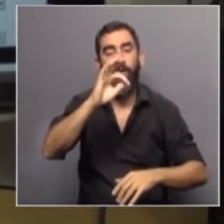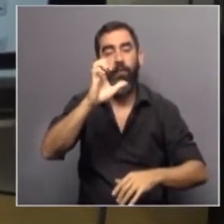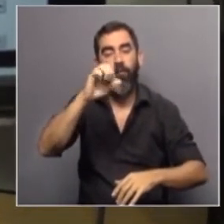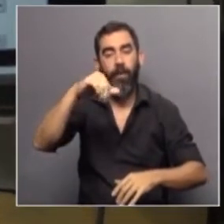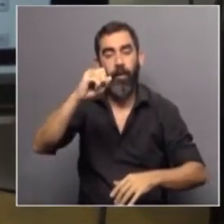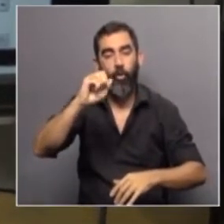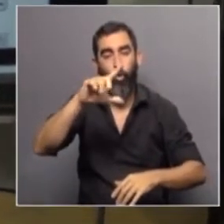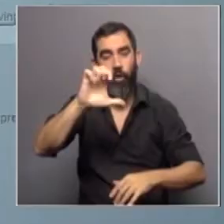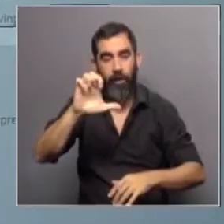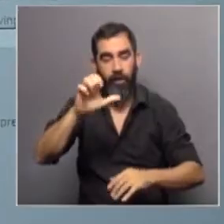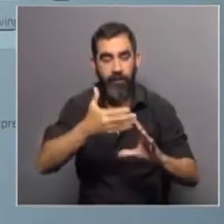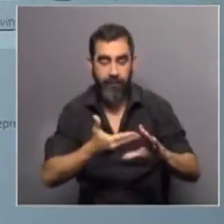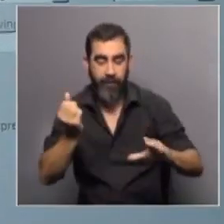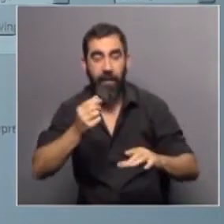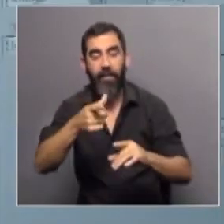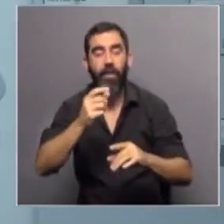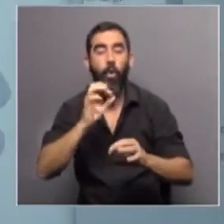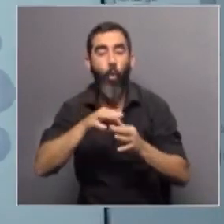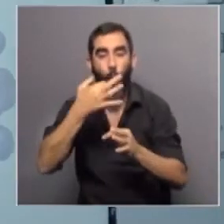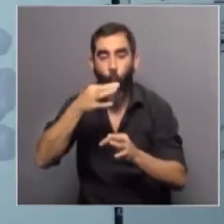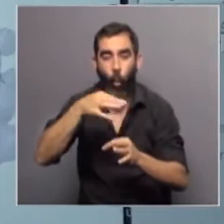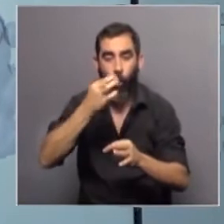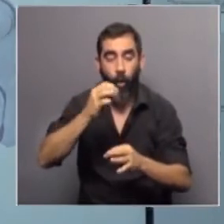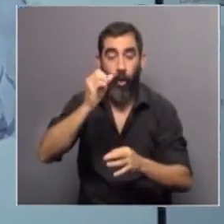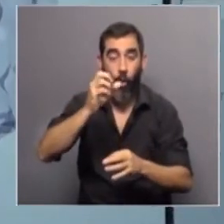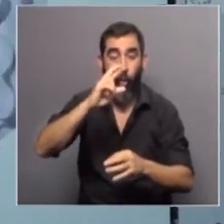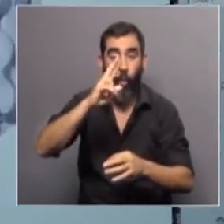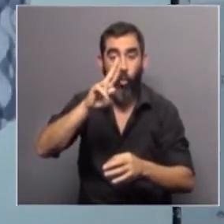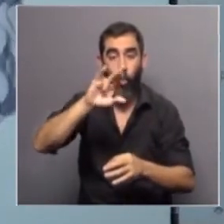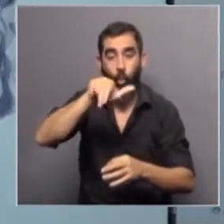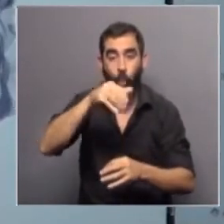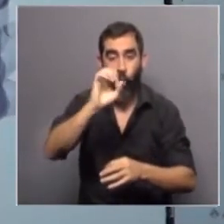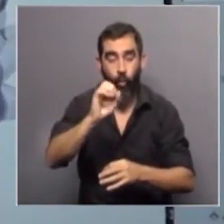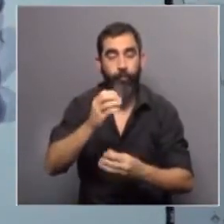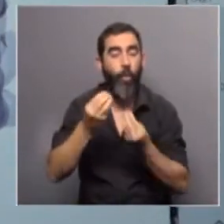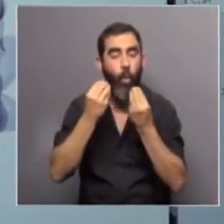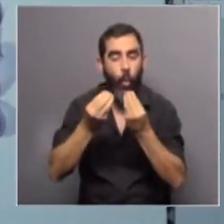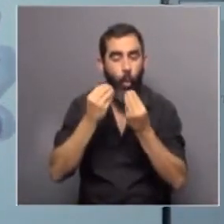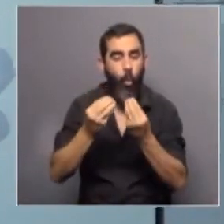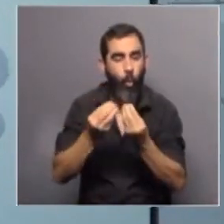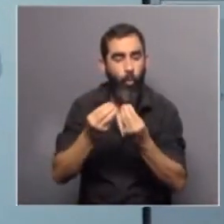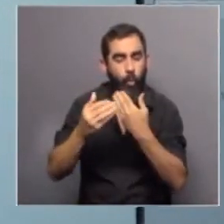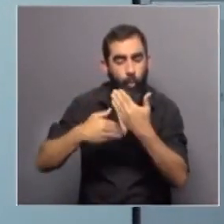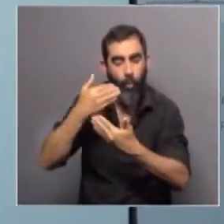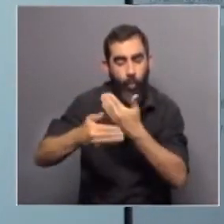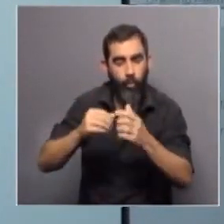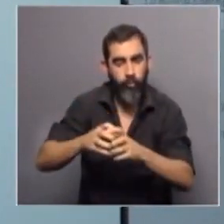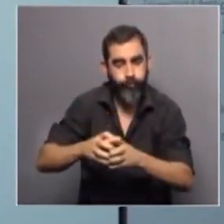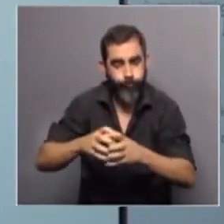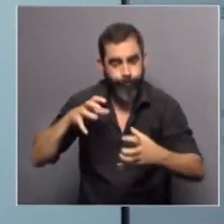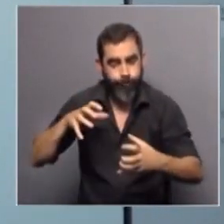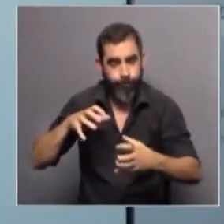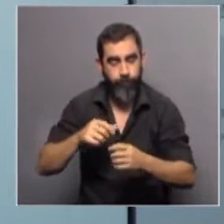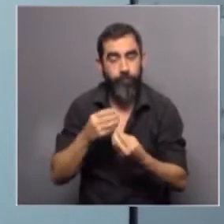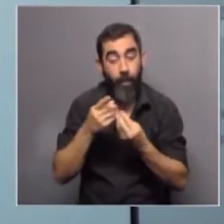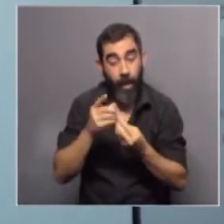extractos de los orujos de uva. ¿Qué estamos haciendo? Infiriendo de cómo interfieren en el proceso inflamatorio y